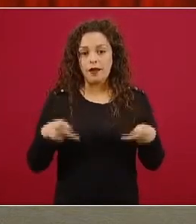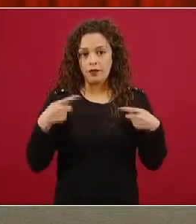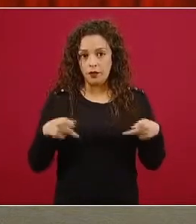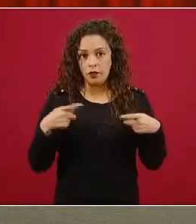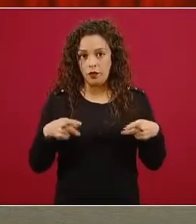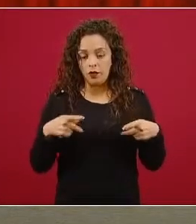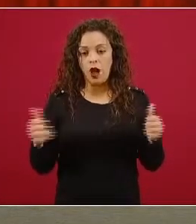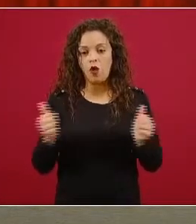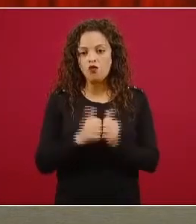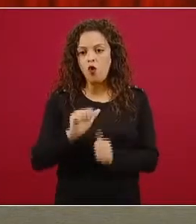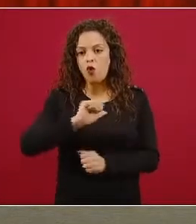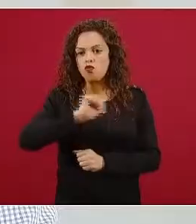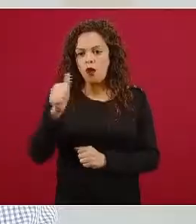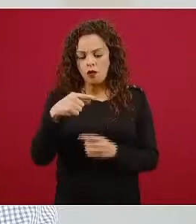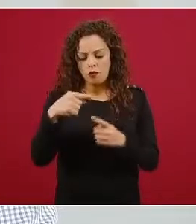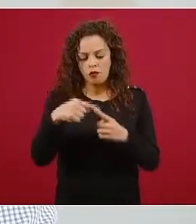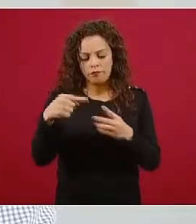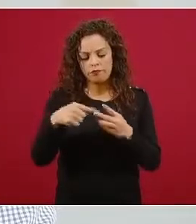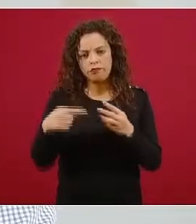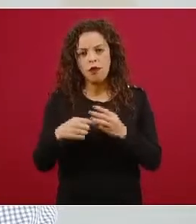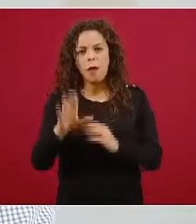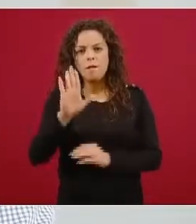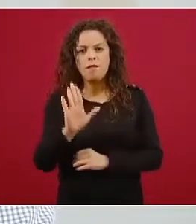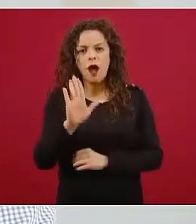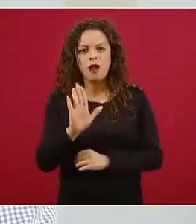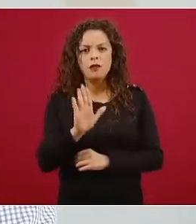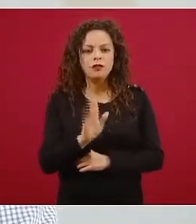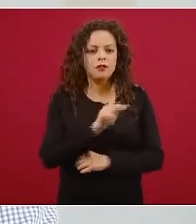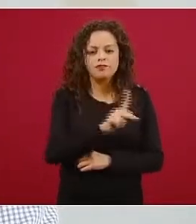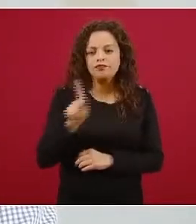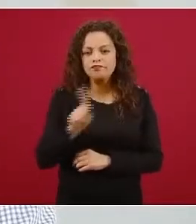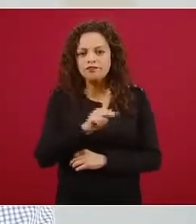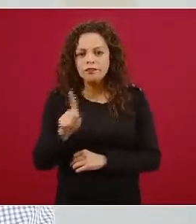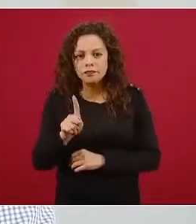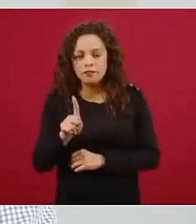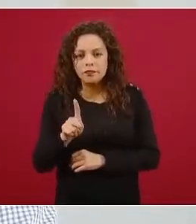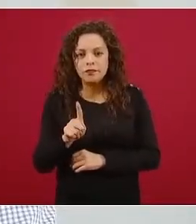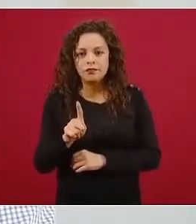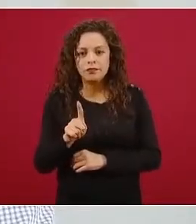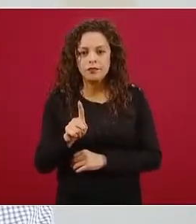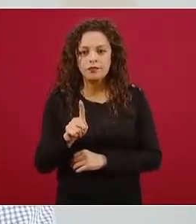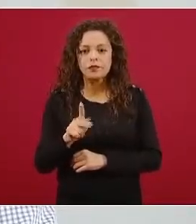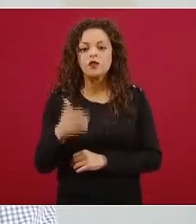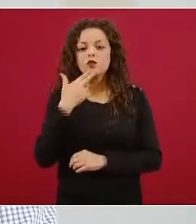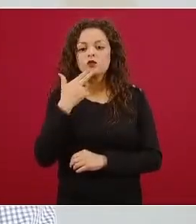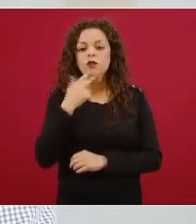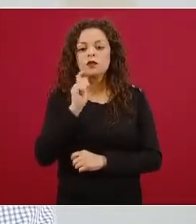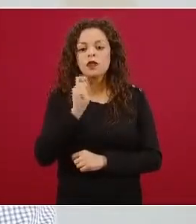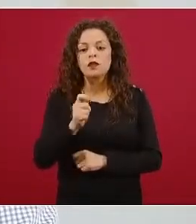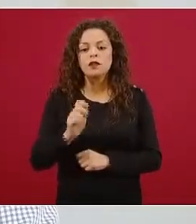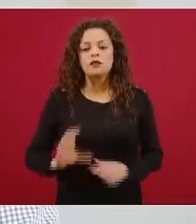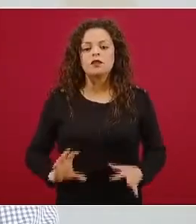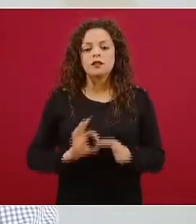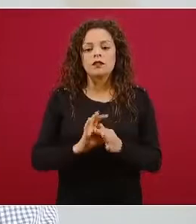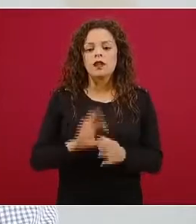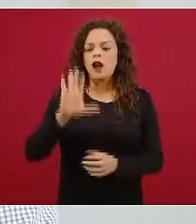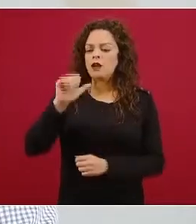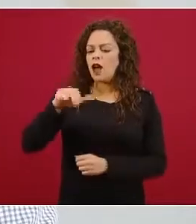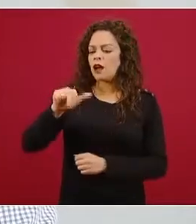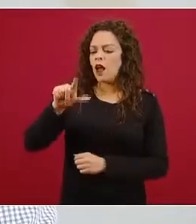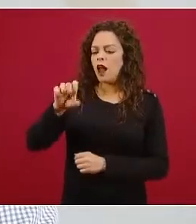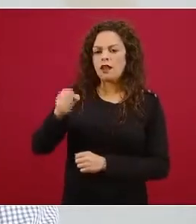otros elementos similares, es decir, utilizar canales, algunos se pueden llamar también